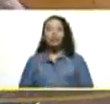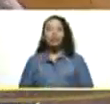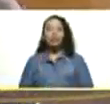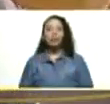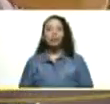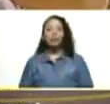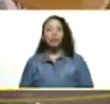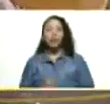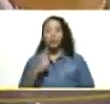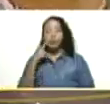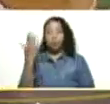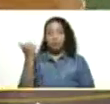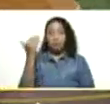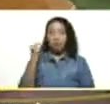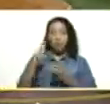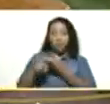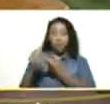Silita.